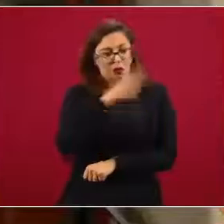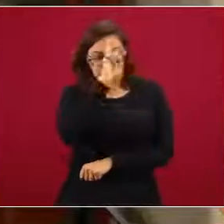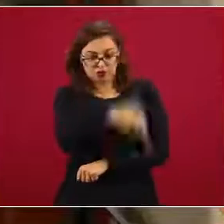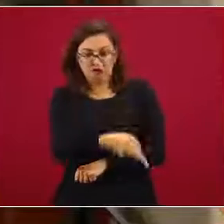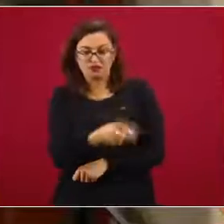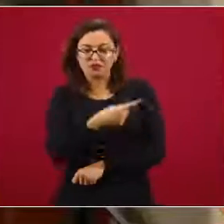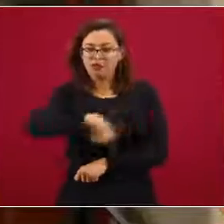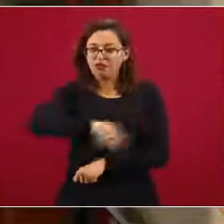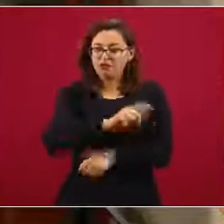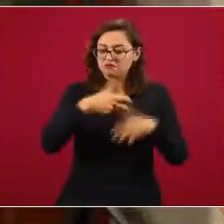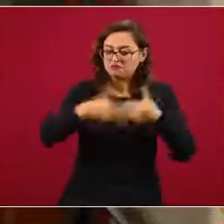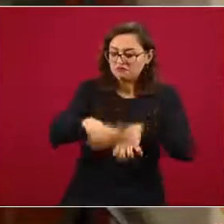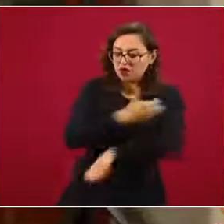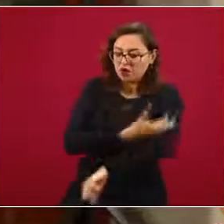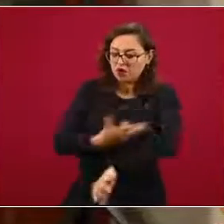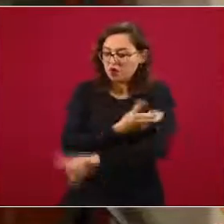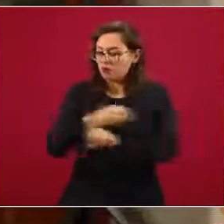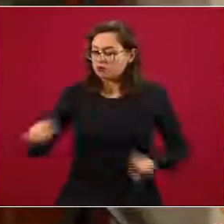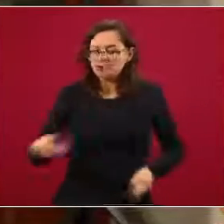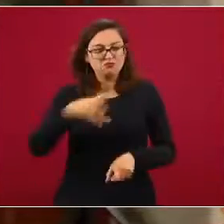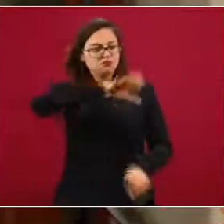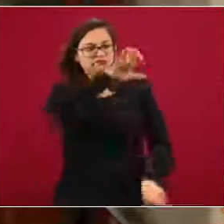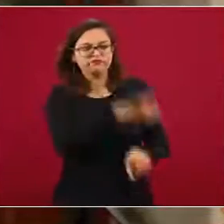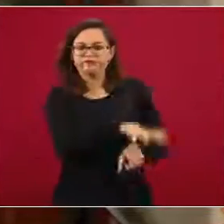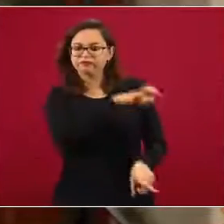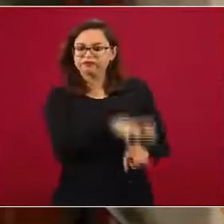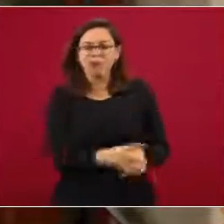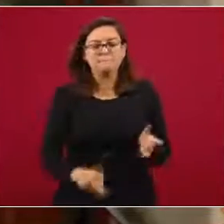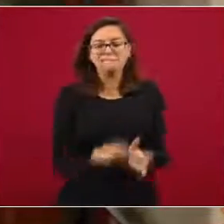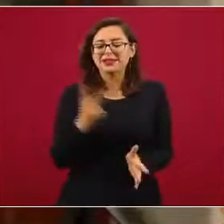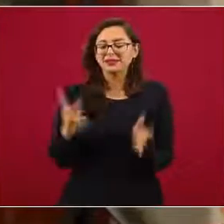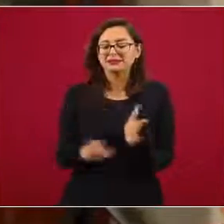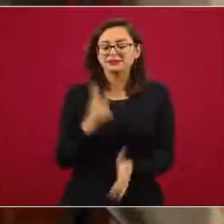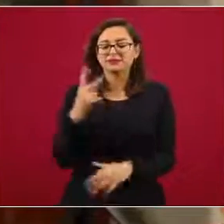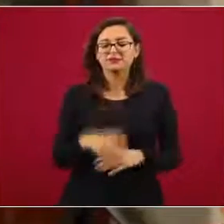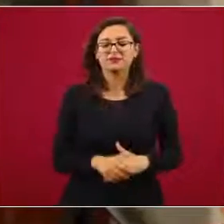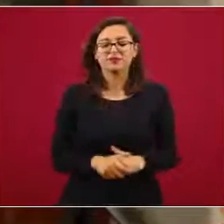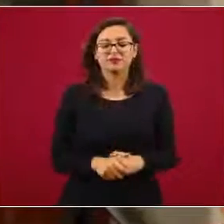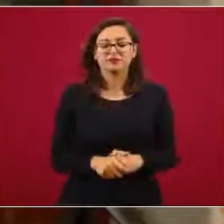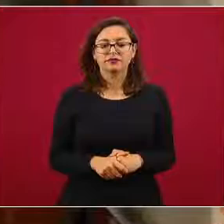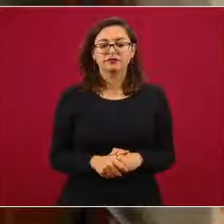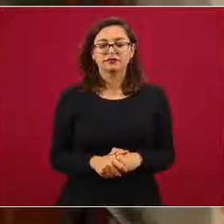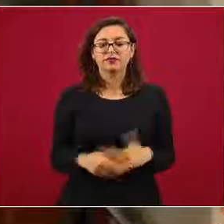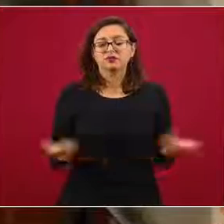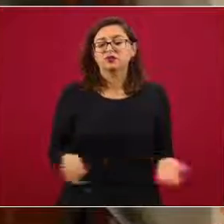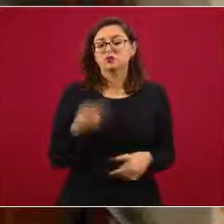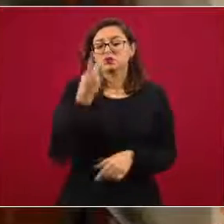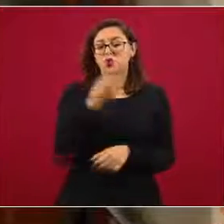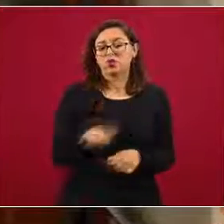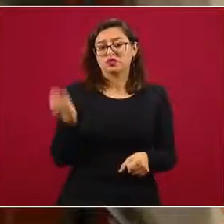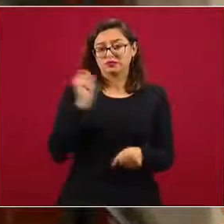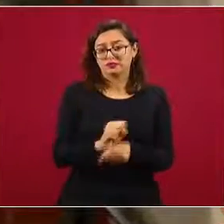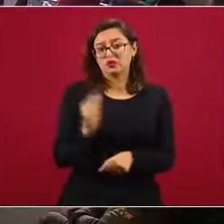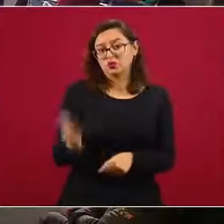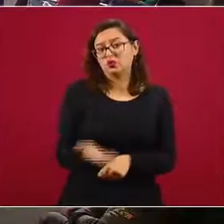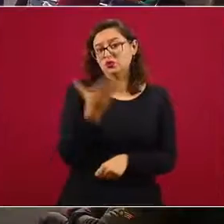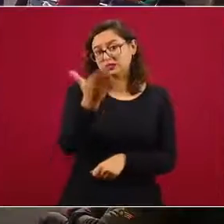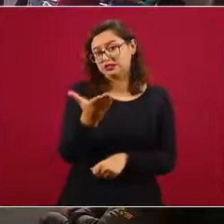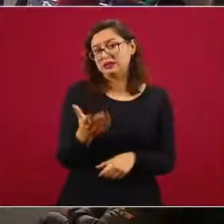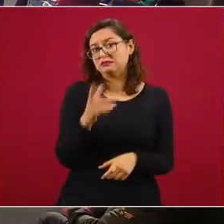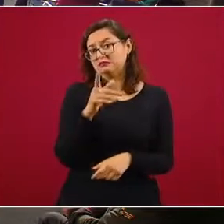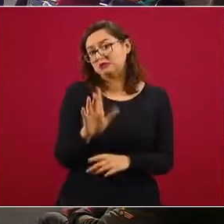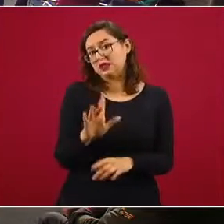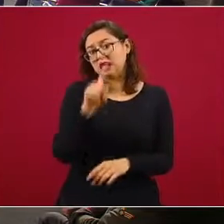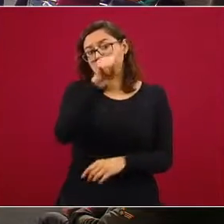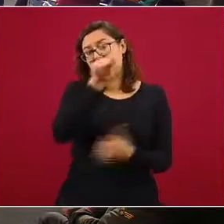no protesten ni se organicen. Y en últimos, ya como para terminar, hace dos semanas también usted dijo que iba a visitar Tamaulipas,